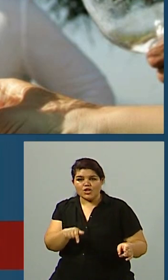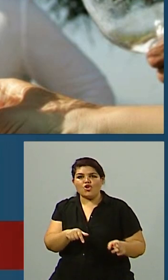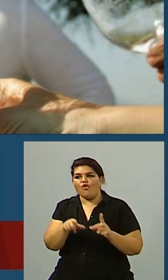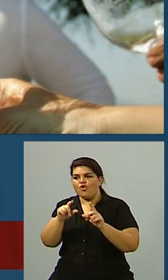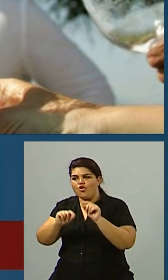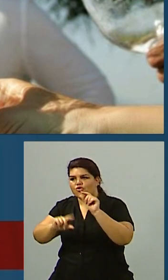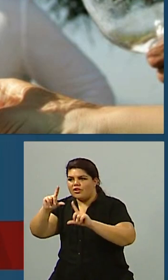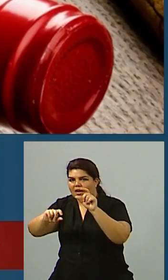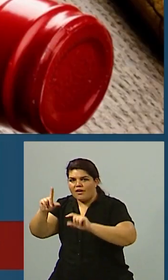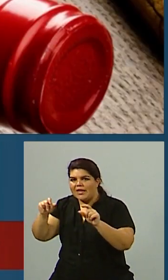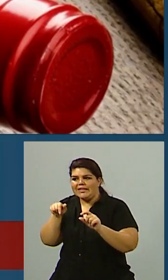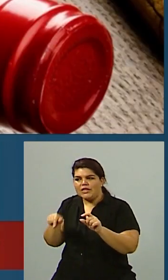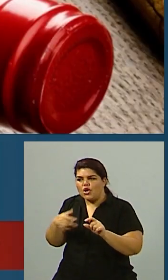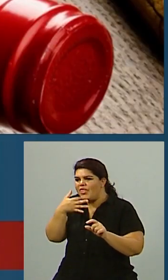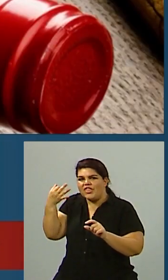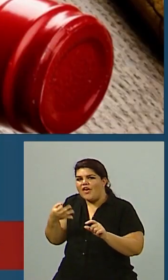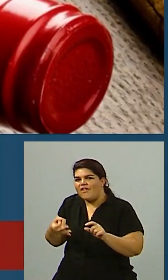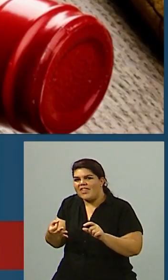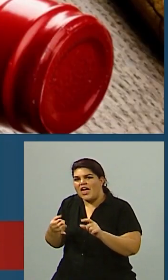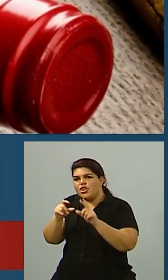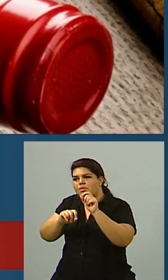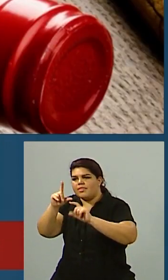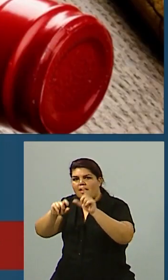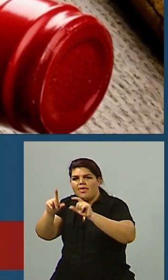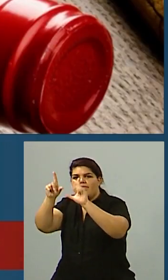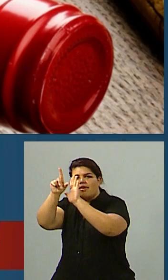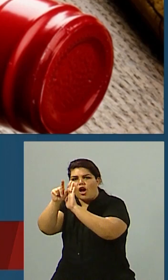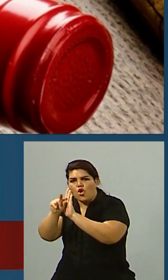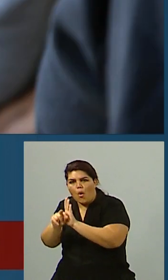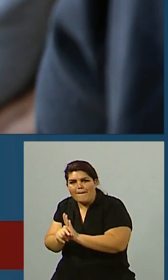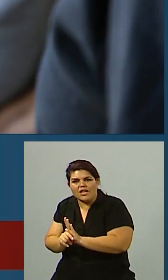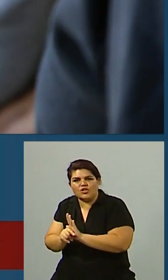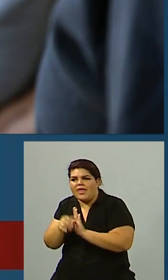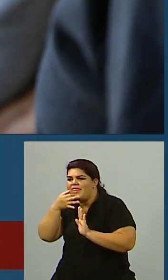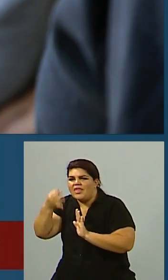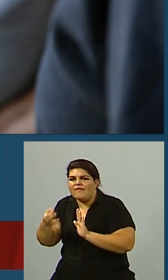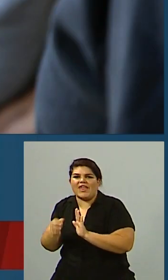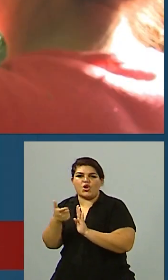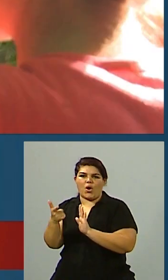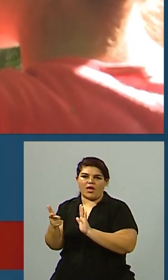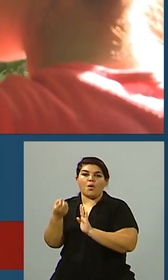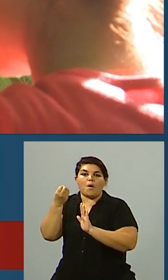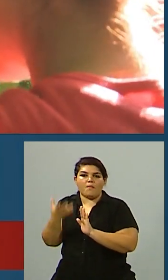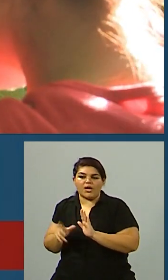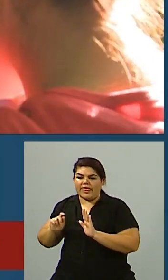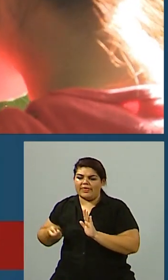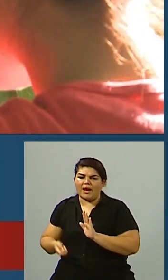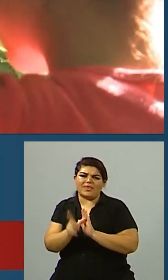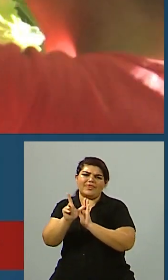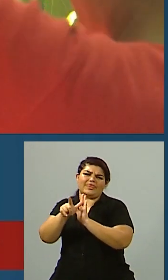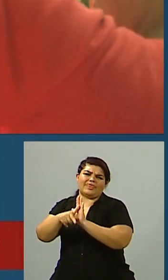número y demostrarlo, que es la dada baja del viñedo, y otra es la que abandona el productor para dedicarlo a un